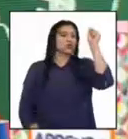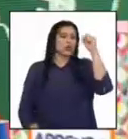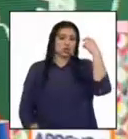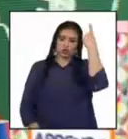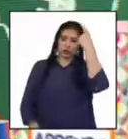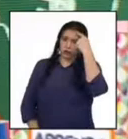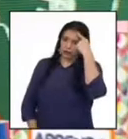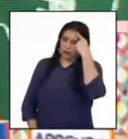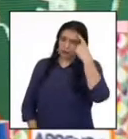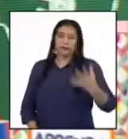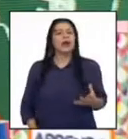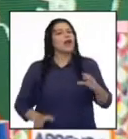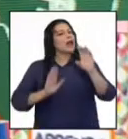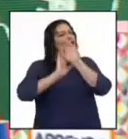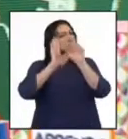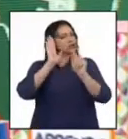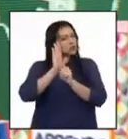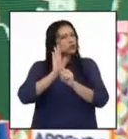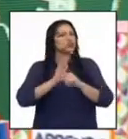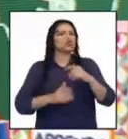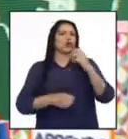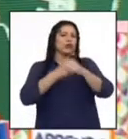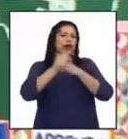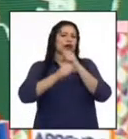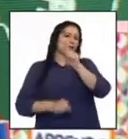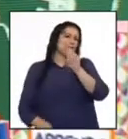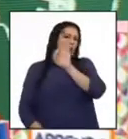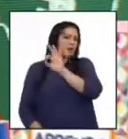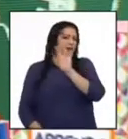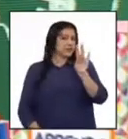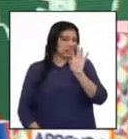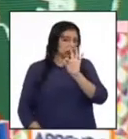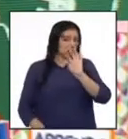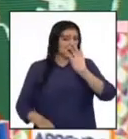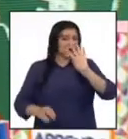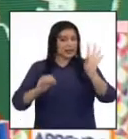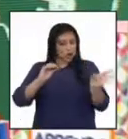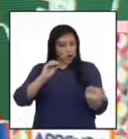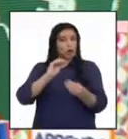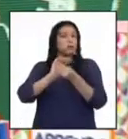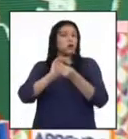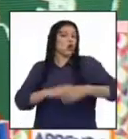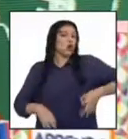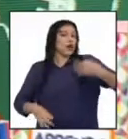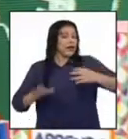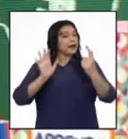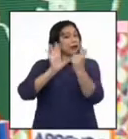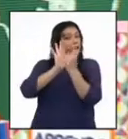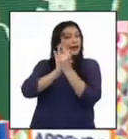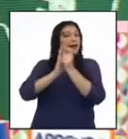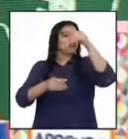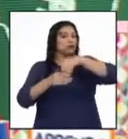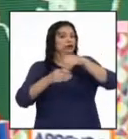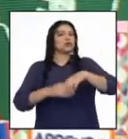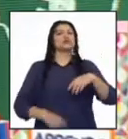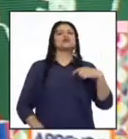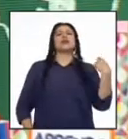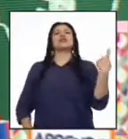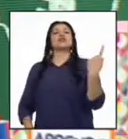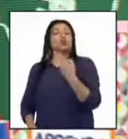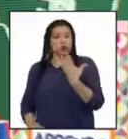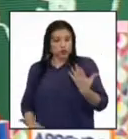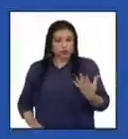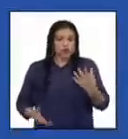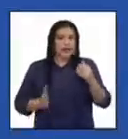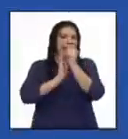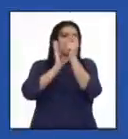políticos. Profesora, la Constitución Política de 1979 fue la que incorporó formalmente en su redacción el sufragio universal. En su artículo